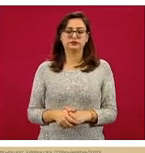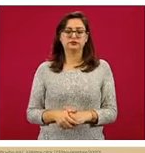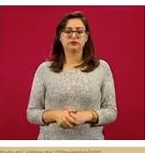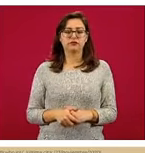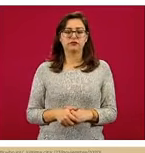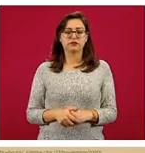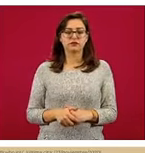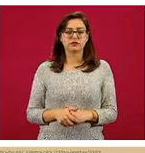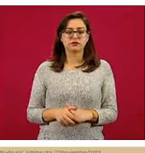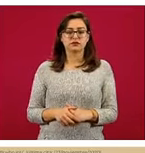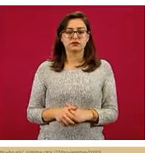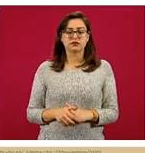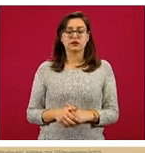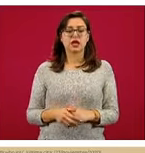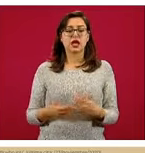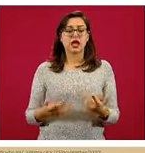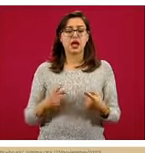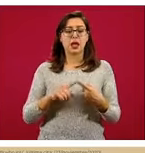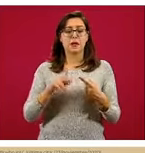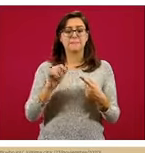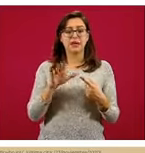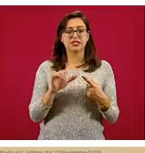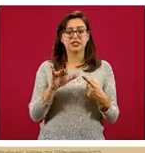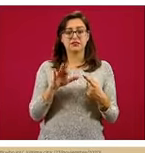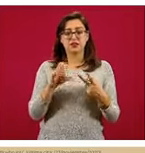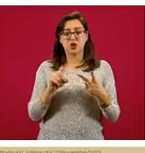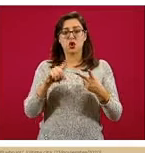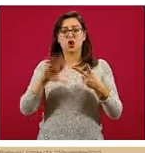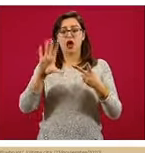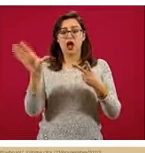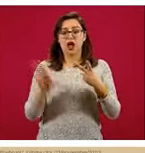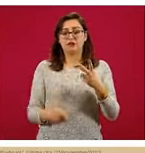el Pacífico Occidental, África y Mediterráneo Oriental, con una